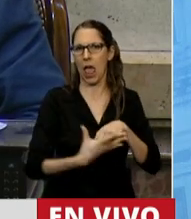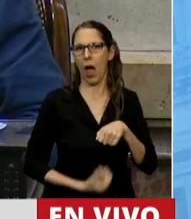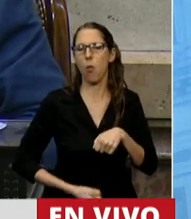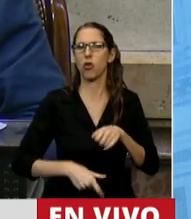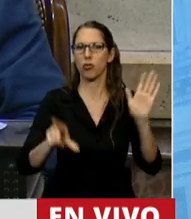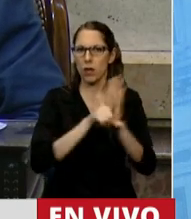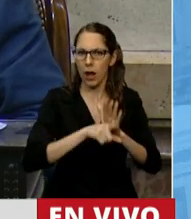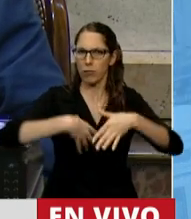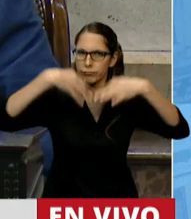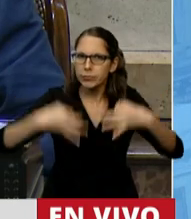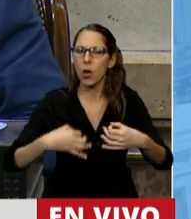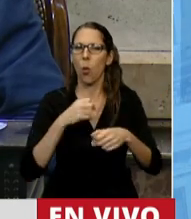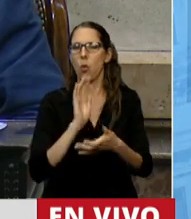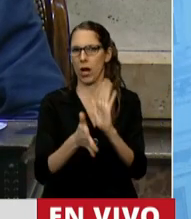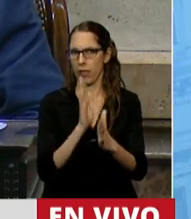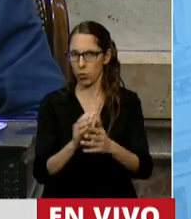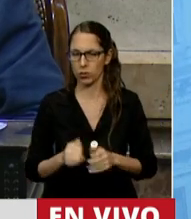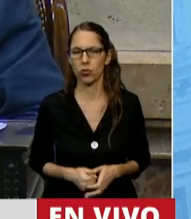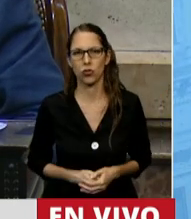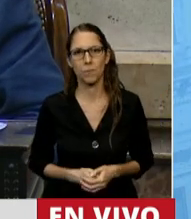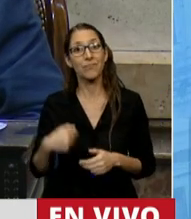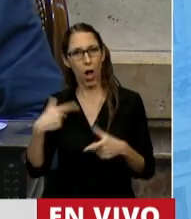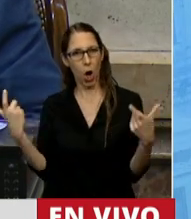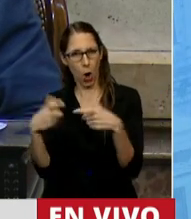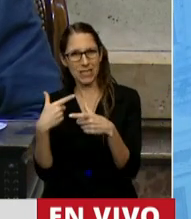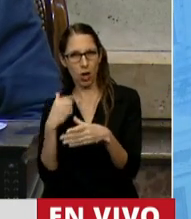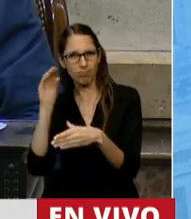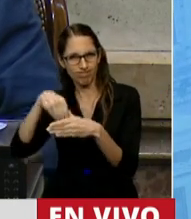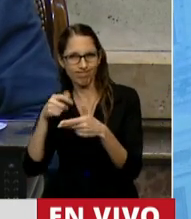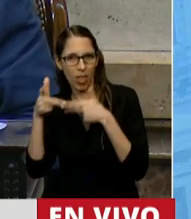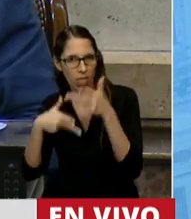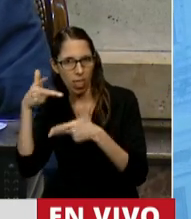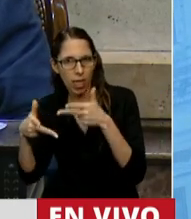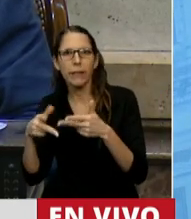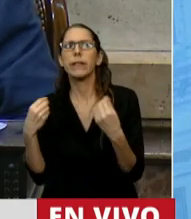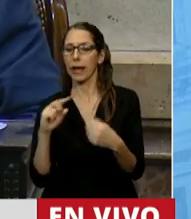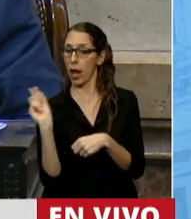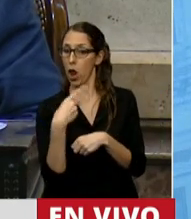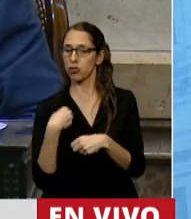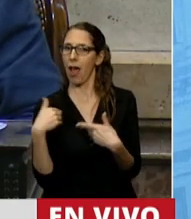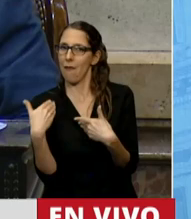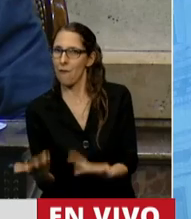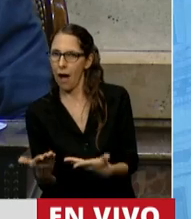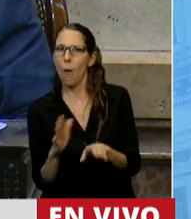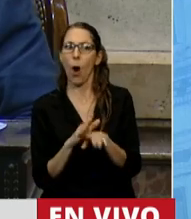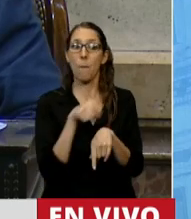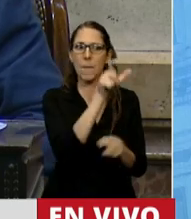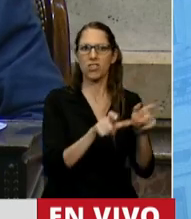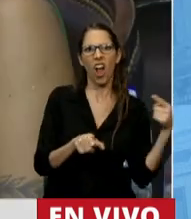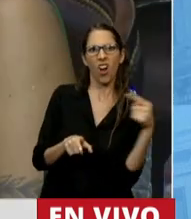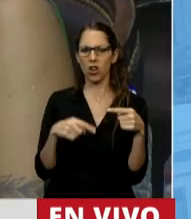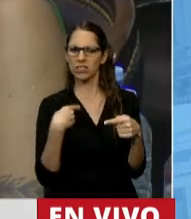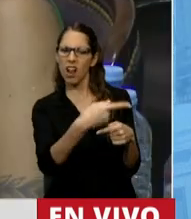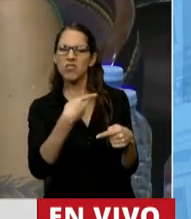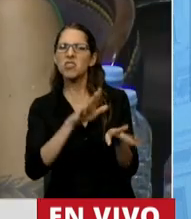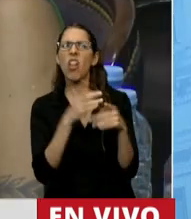comisión. A nosotros lo único que nos separa de aquellos que no aprueban este proyecto no son las creencias religiosas. Yo también